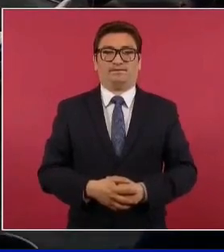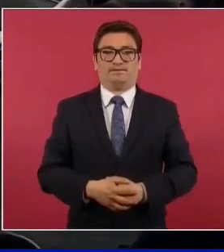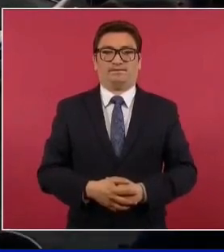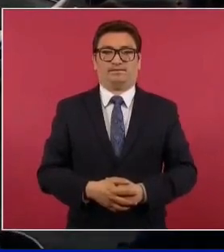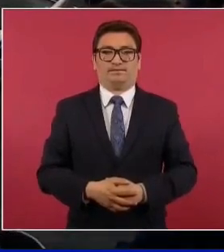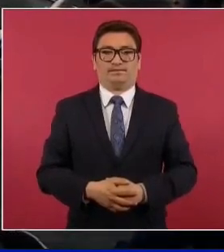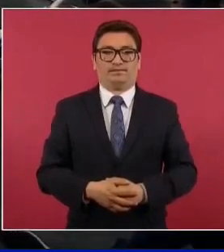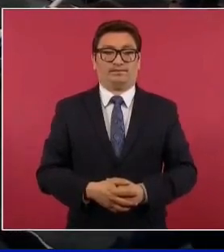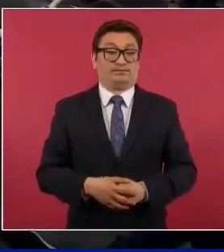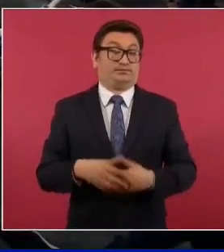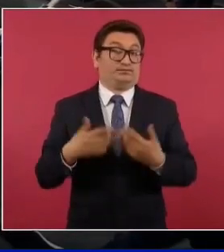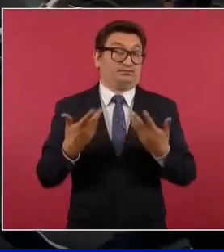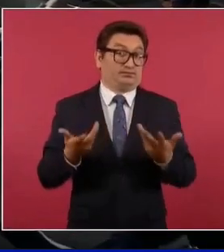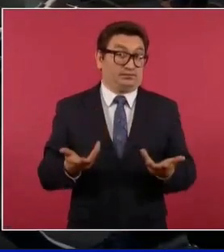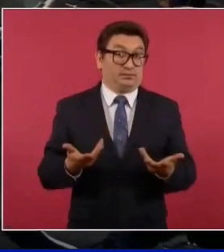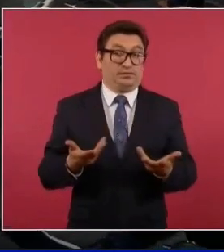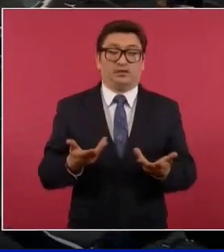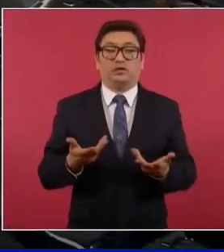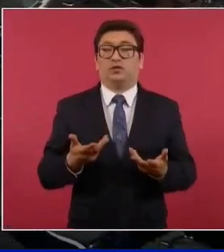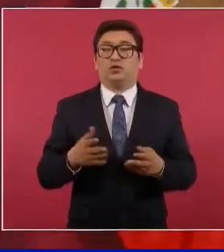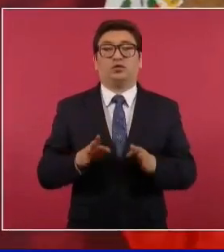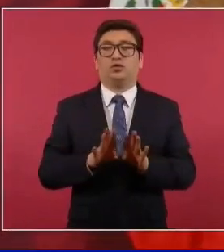es casi decir,